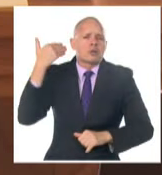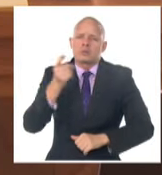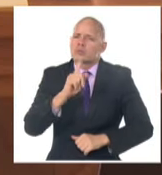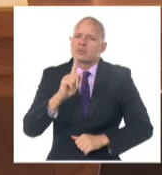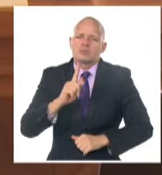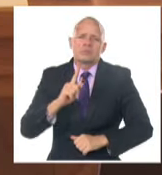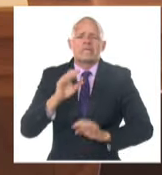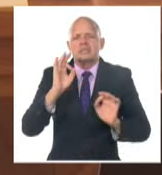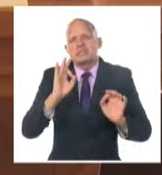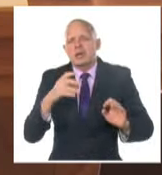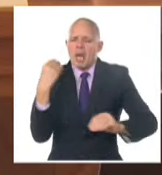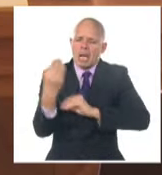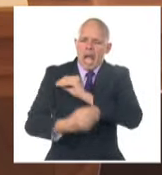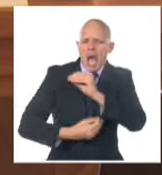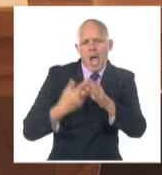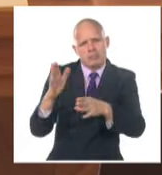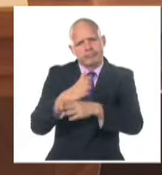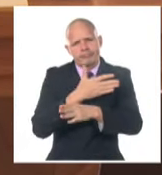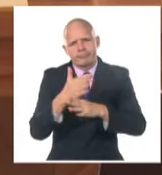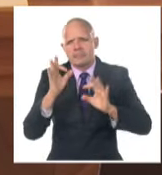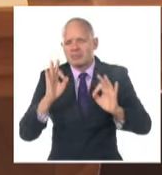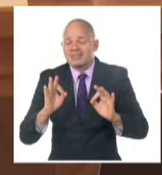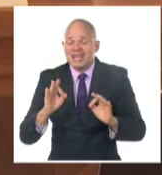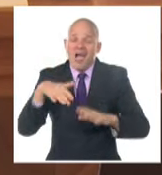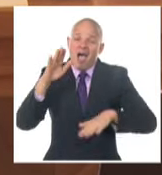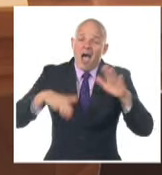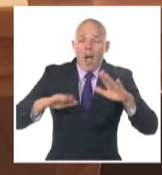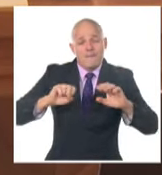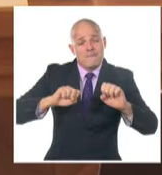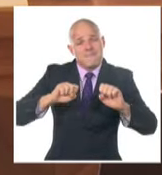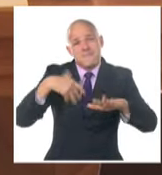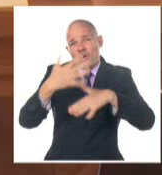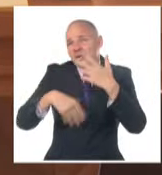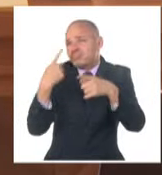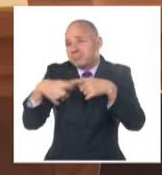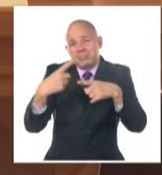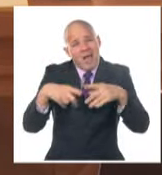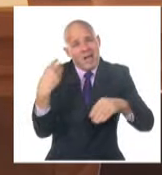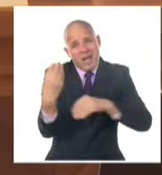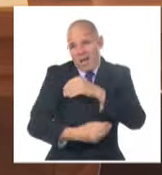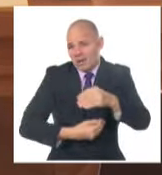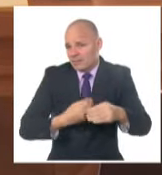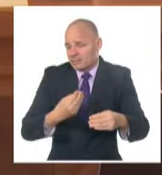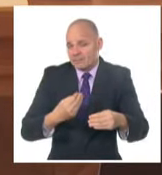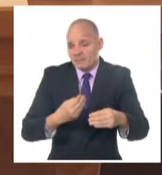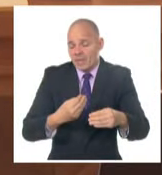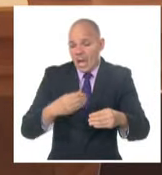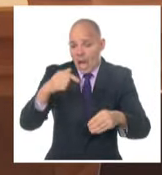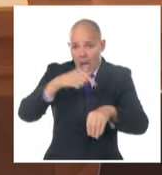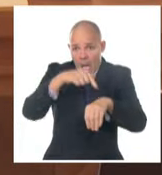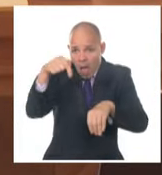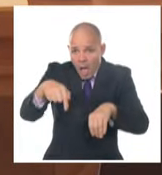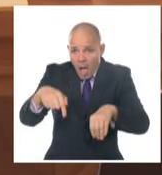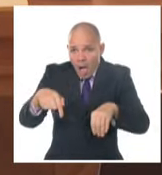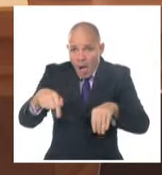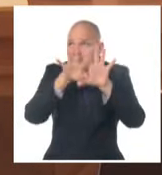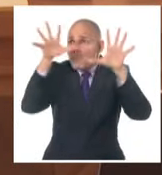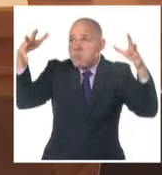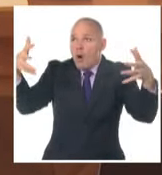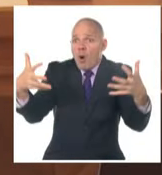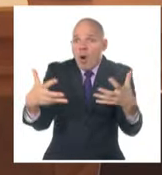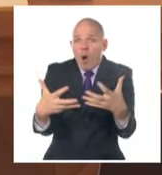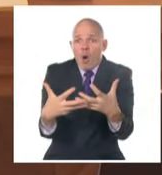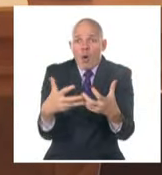decisivos para el futuro de la humanidad. El orden global vigente se